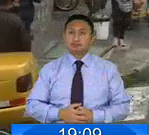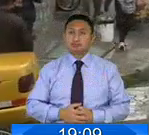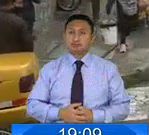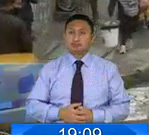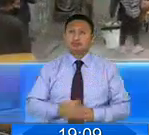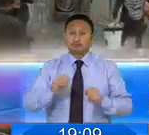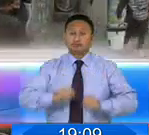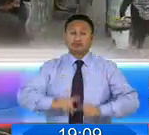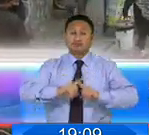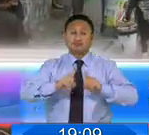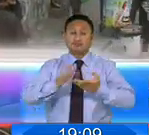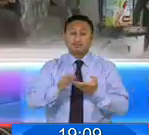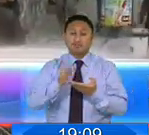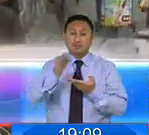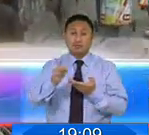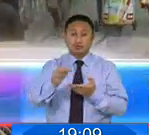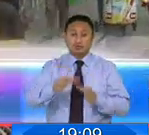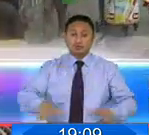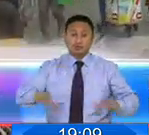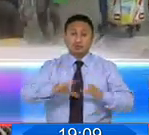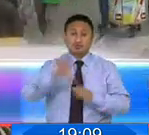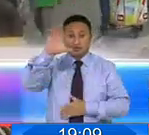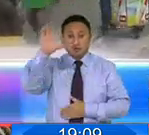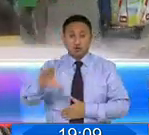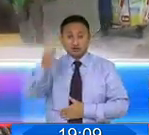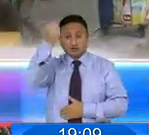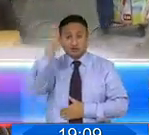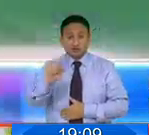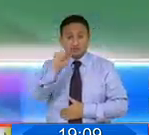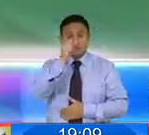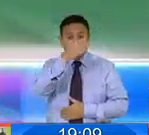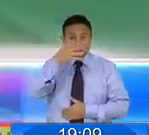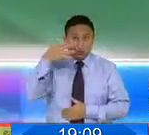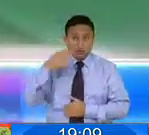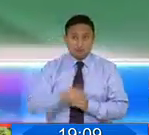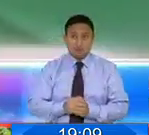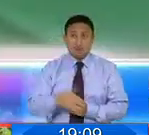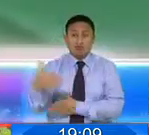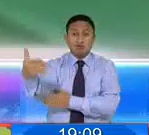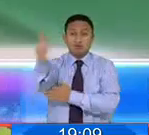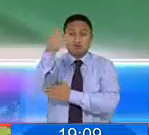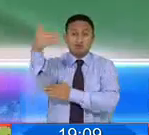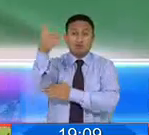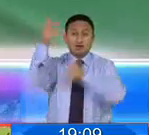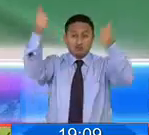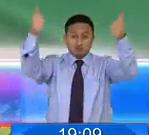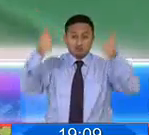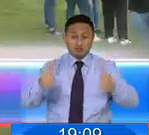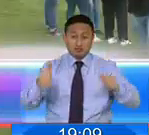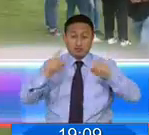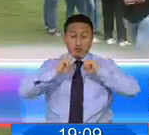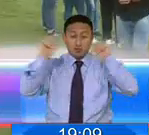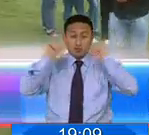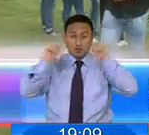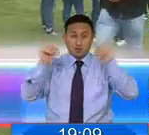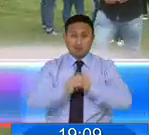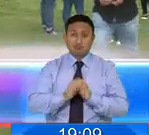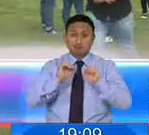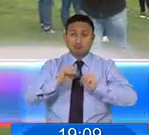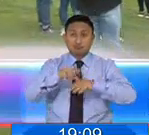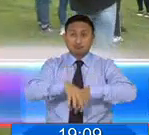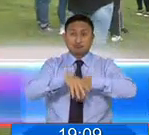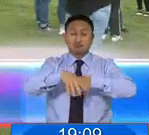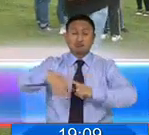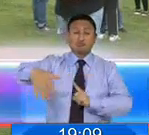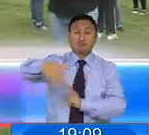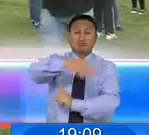Llegaron de varios cantones de las provincias de la costa, sierra y Amazonía. Con banderas, carteles, pancartas y consignas, se concentraron en